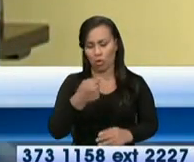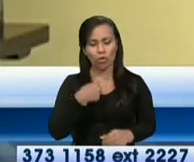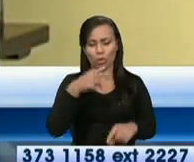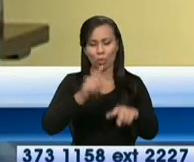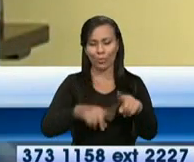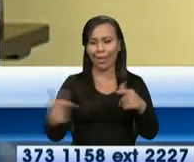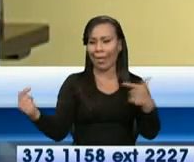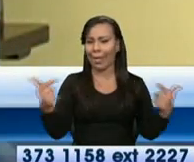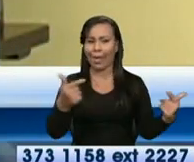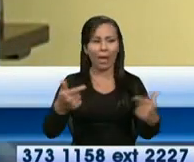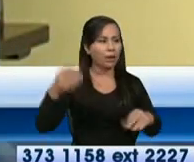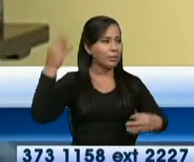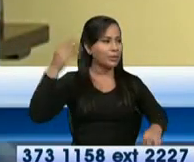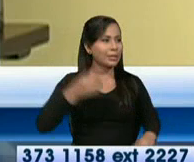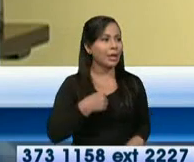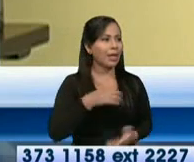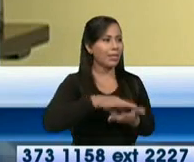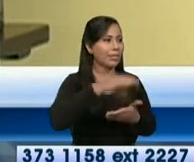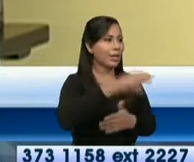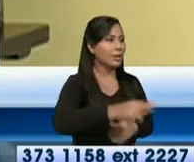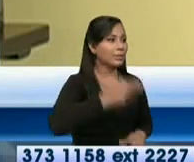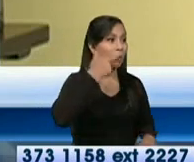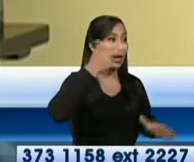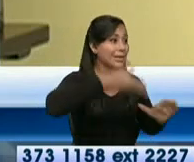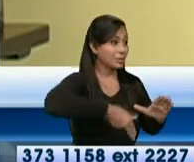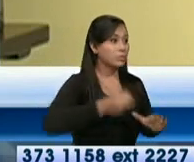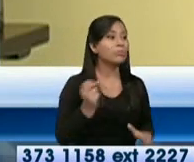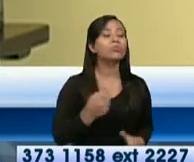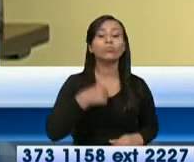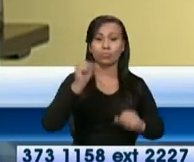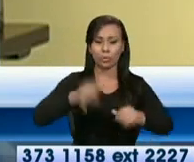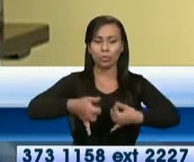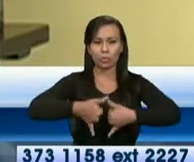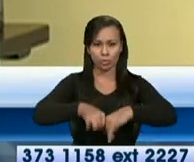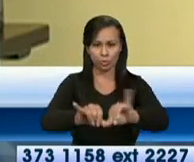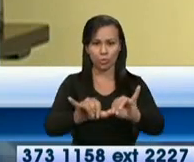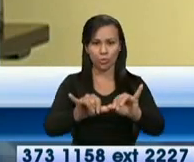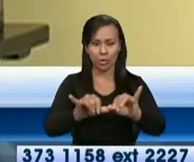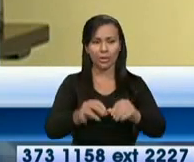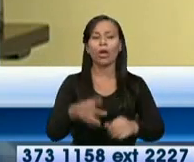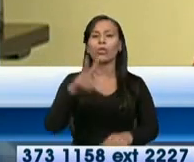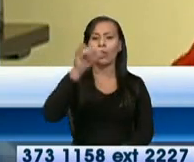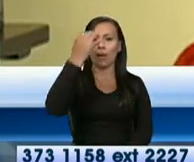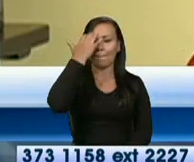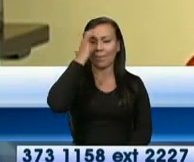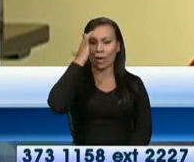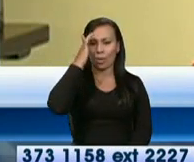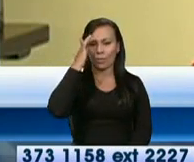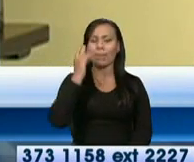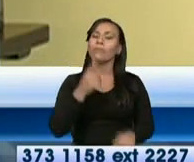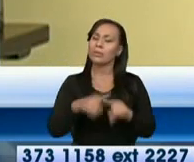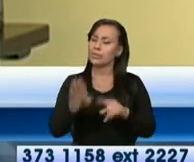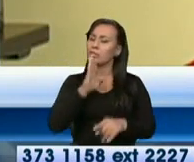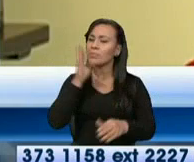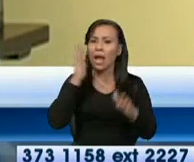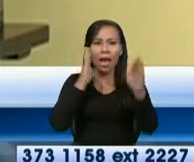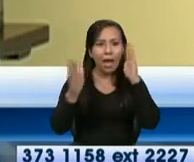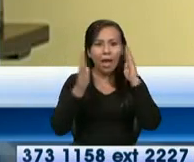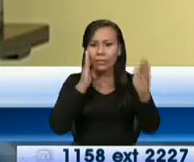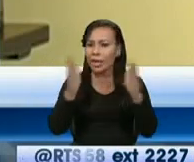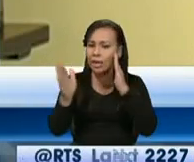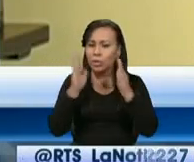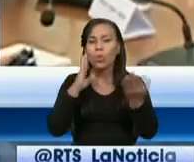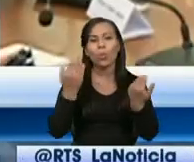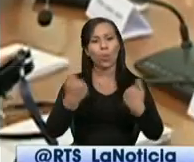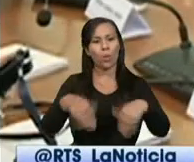conflicto político, regar gasolina. Lo que le puedo decir a la gente es, hay que mantenerse. A ver, no se preocupe, pero tampoco se despreocupe. Mantengámonos atentos a